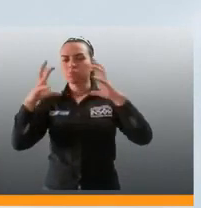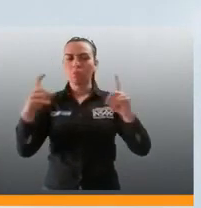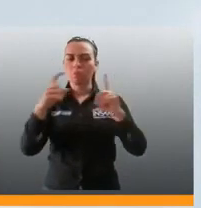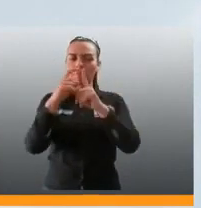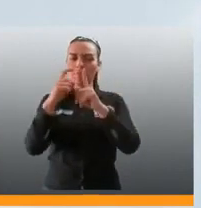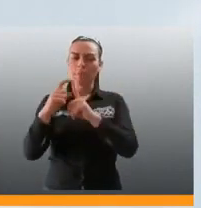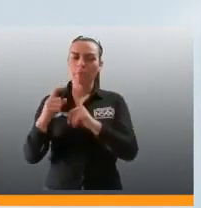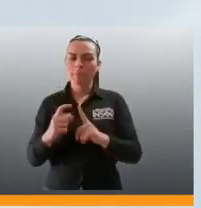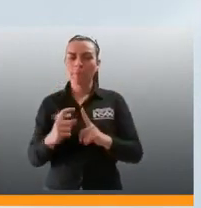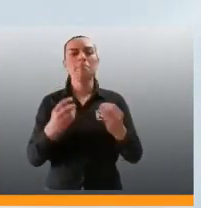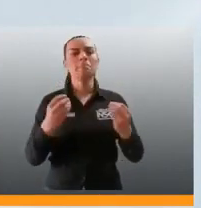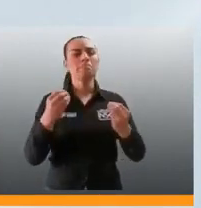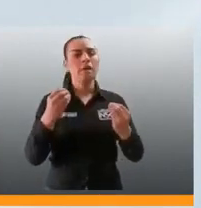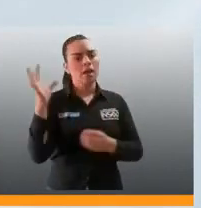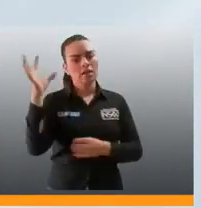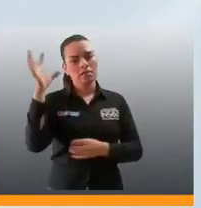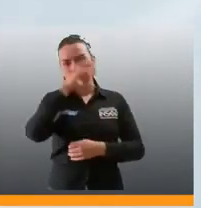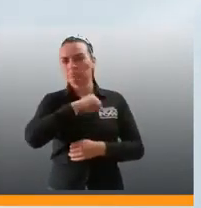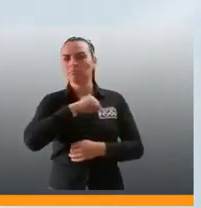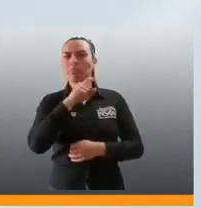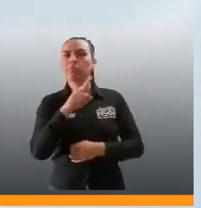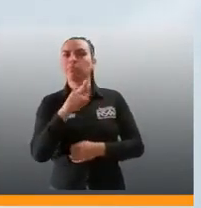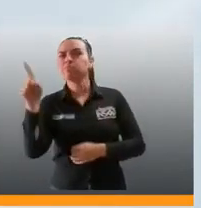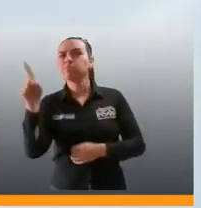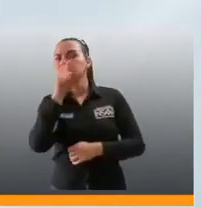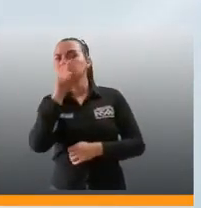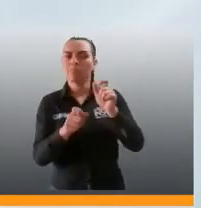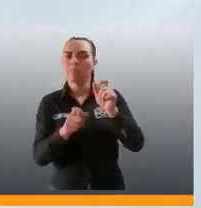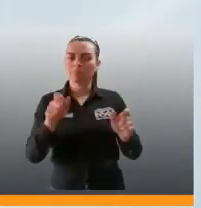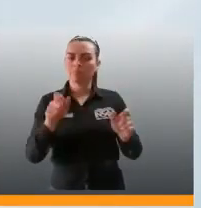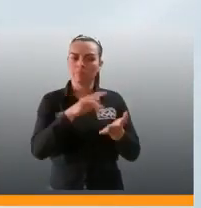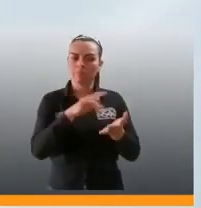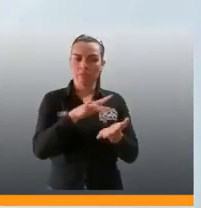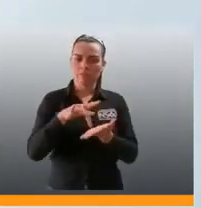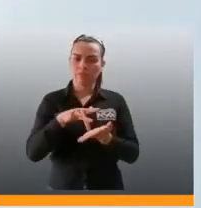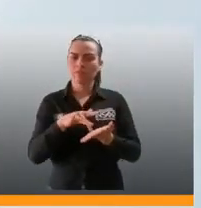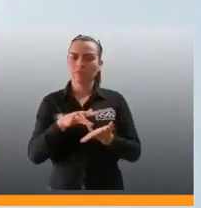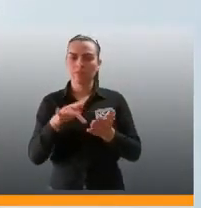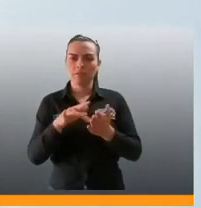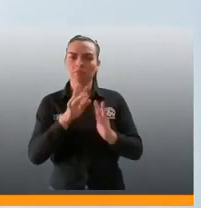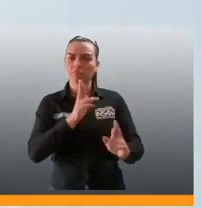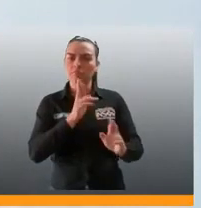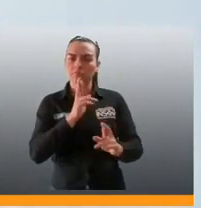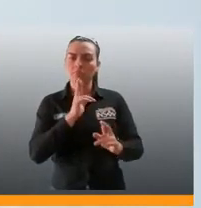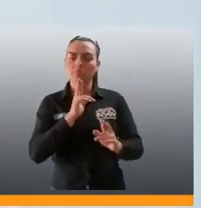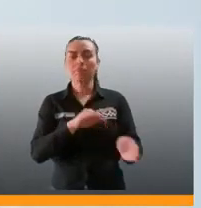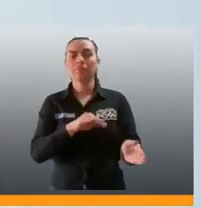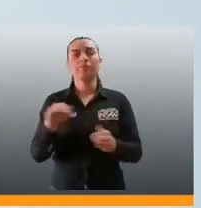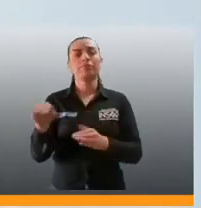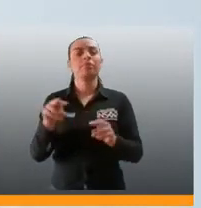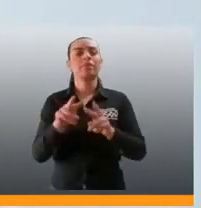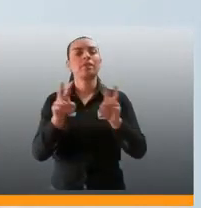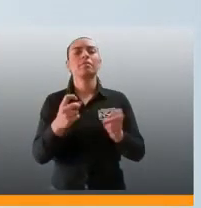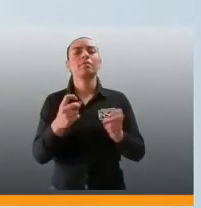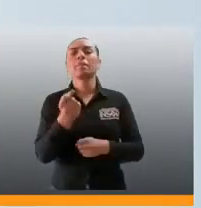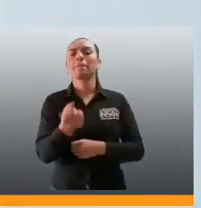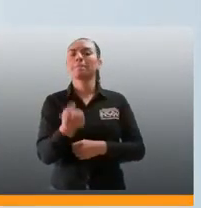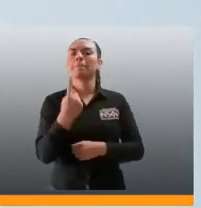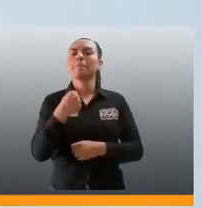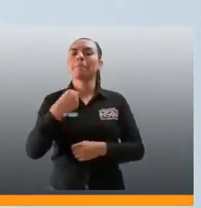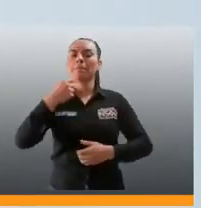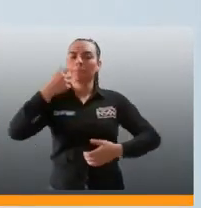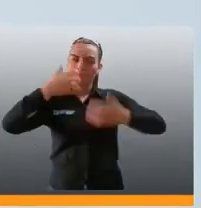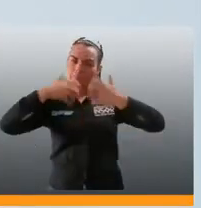elementos que la gente está participando. Con respecto a la pregunta de evaluación docente, quería, mientras vemos